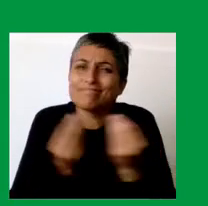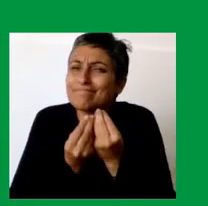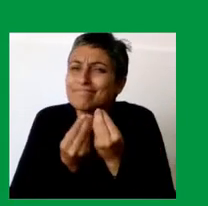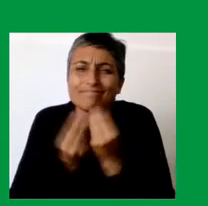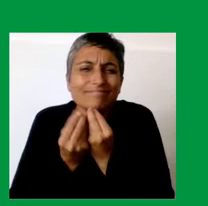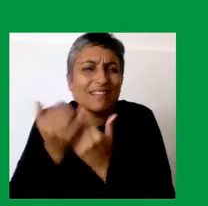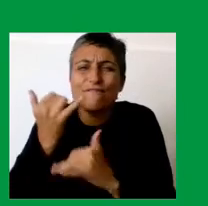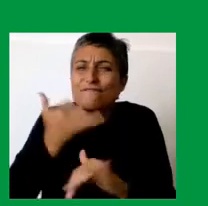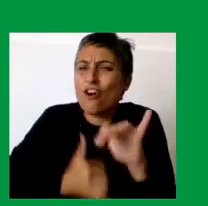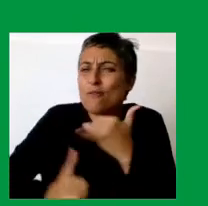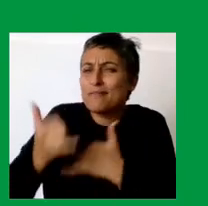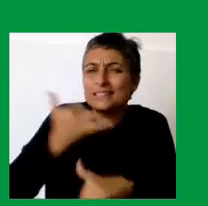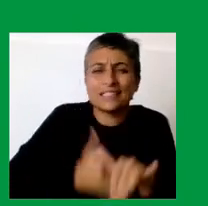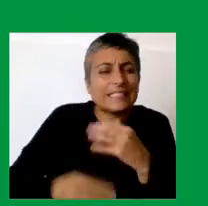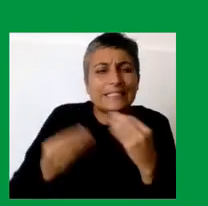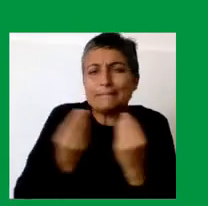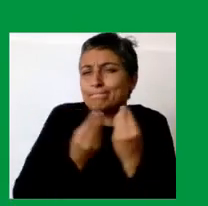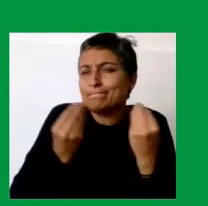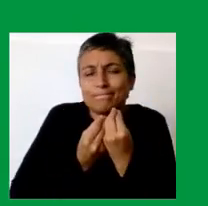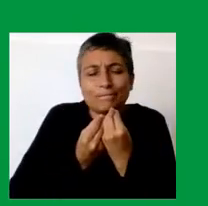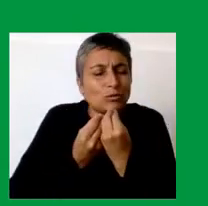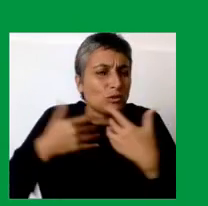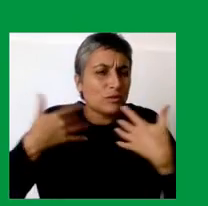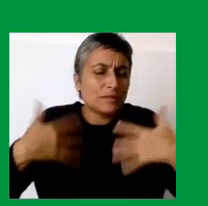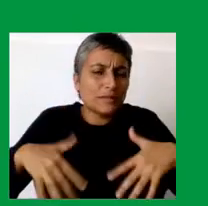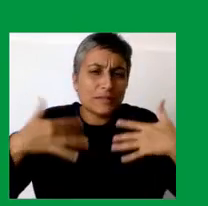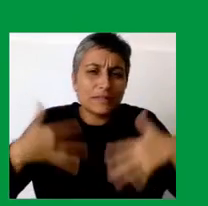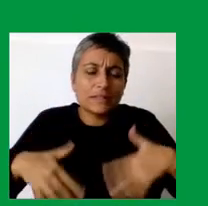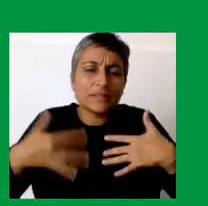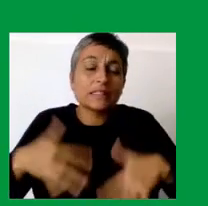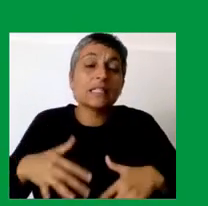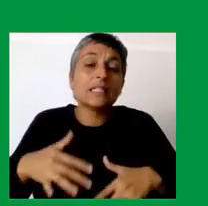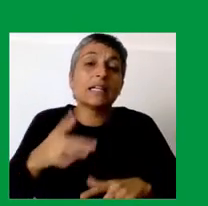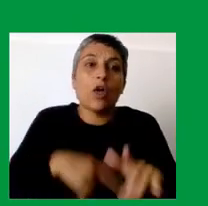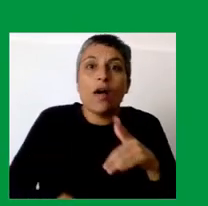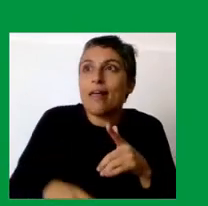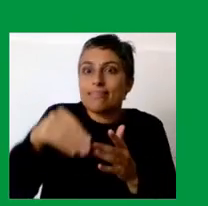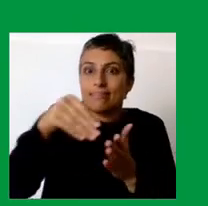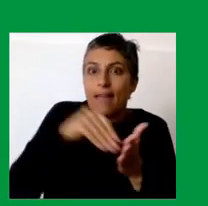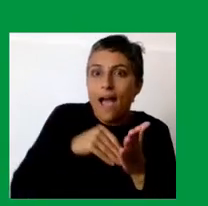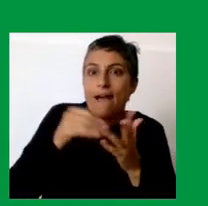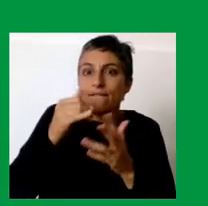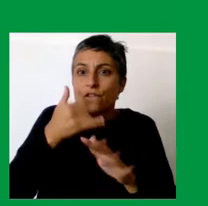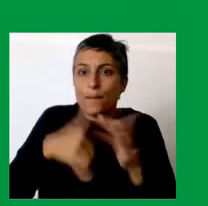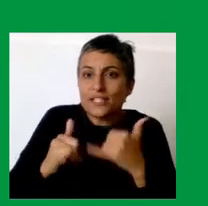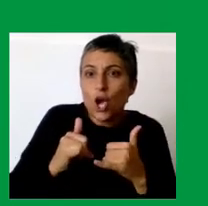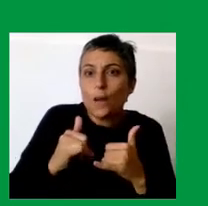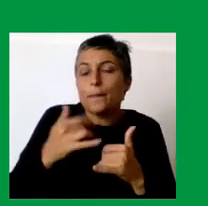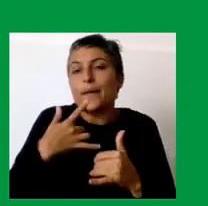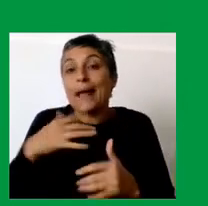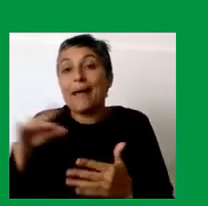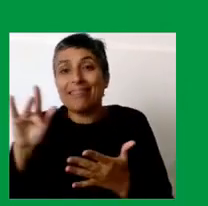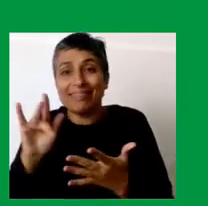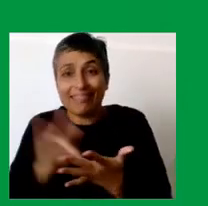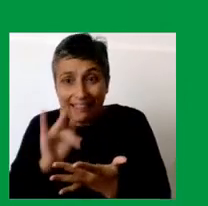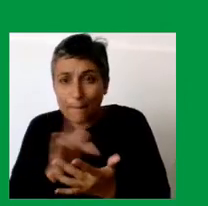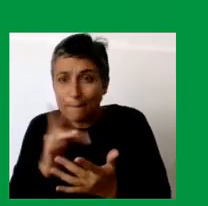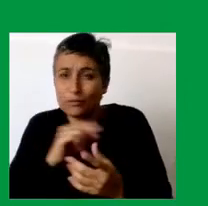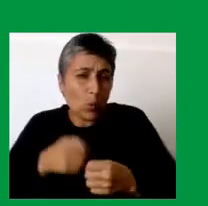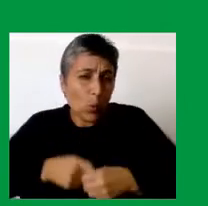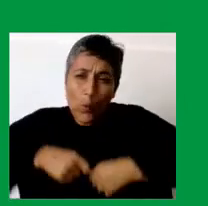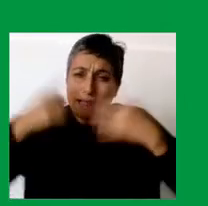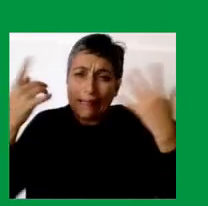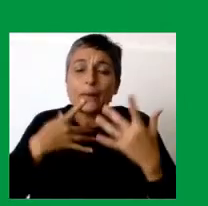información impresionantes, ¿no?, volúmenes enormes de información, de datos, yo decía, digitalizados, pero de todo, como decíamos,